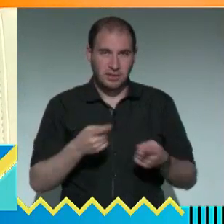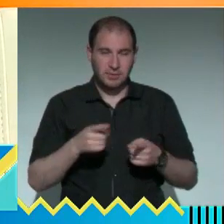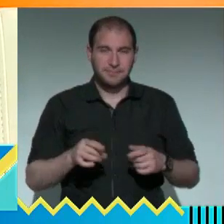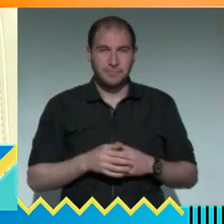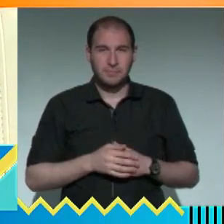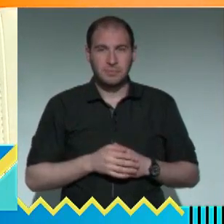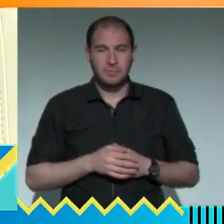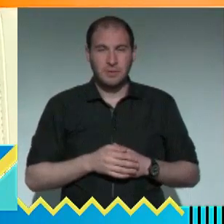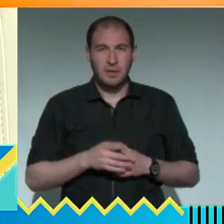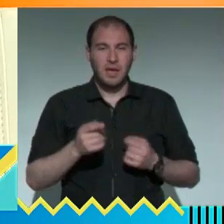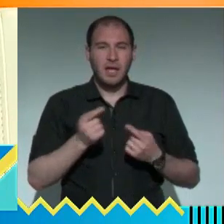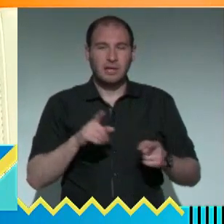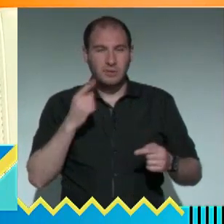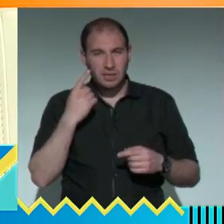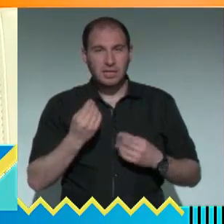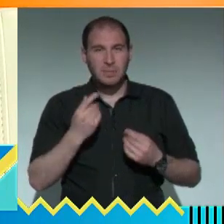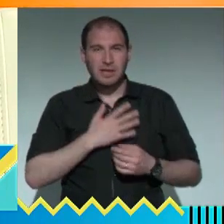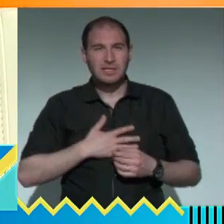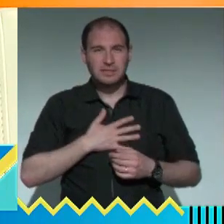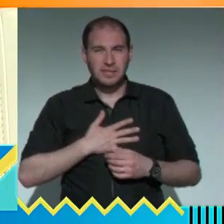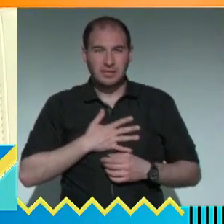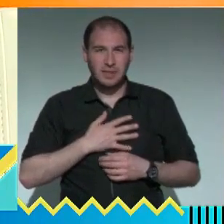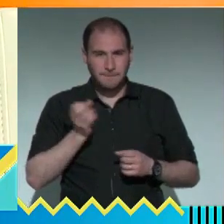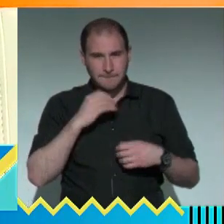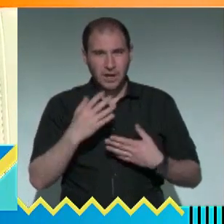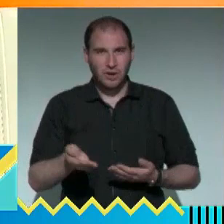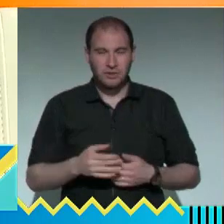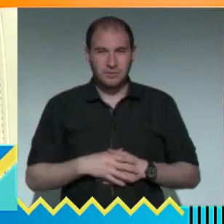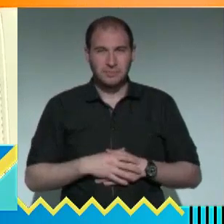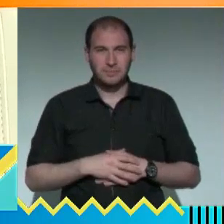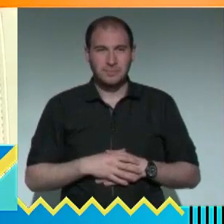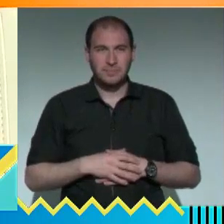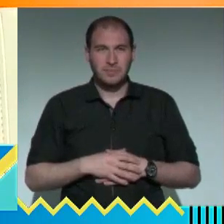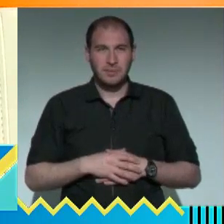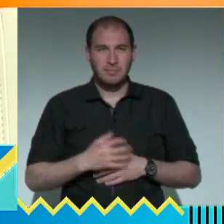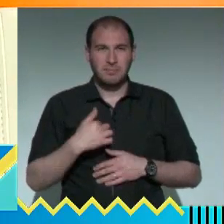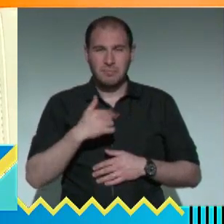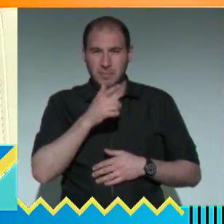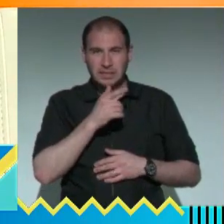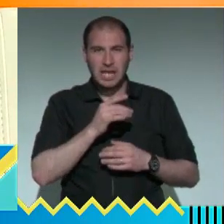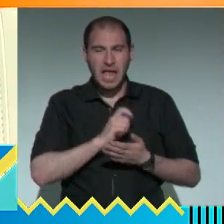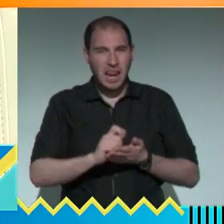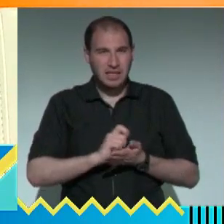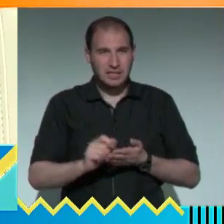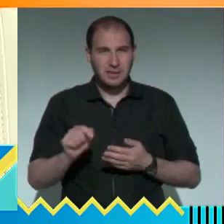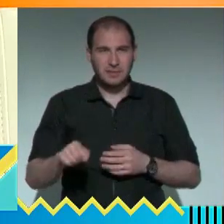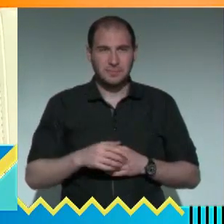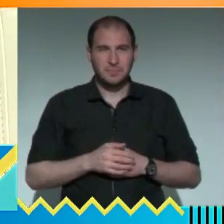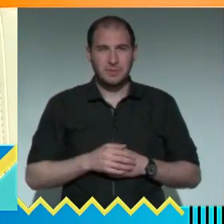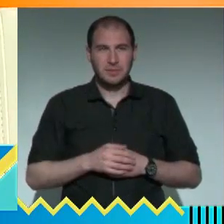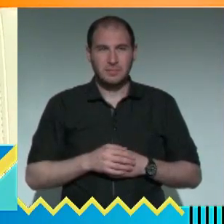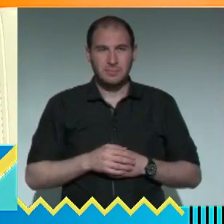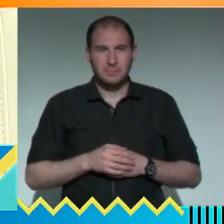Que dice, pones canciones tristes para sentirte mejor. Y yo creo que esa letra por ahí es como